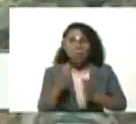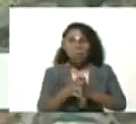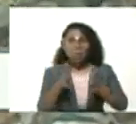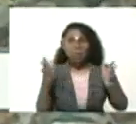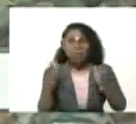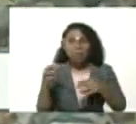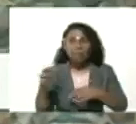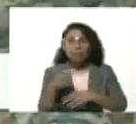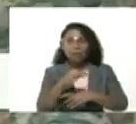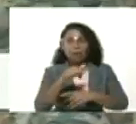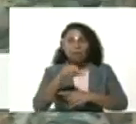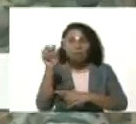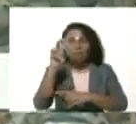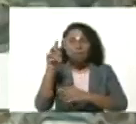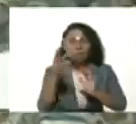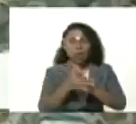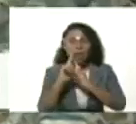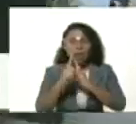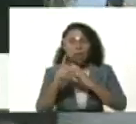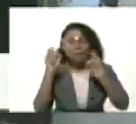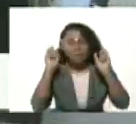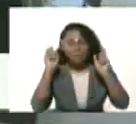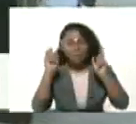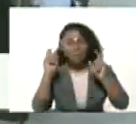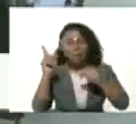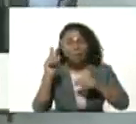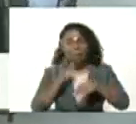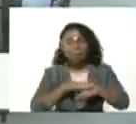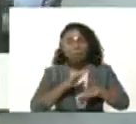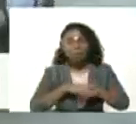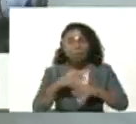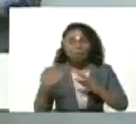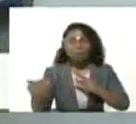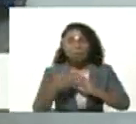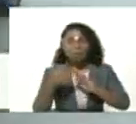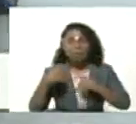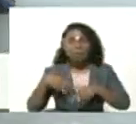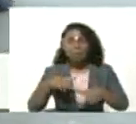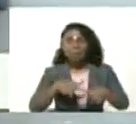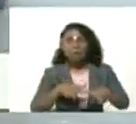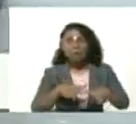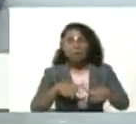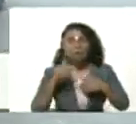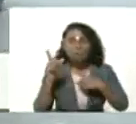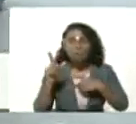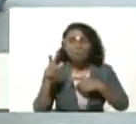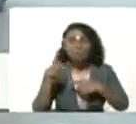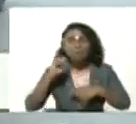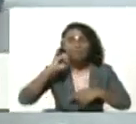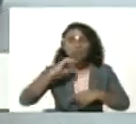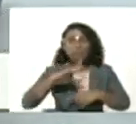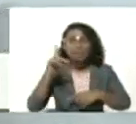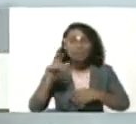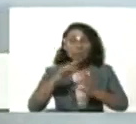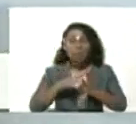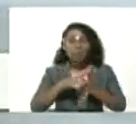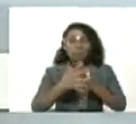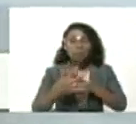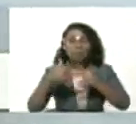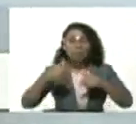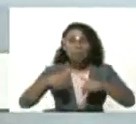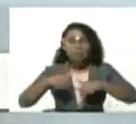de Venezuela. Y este fenómeno precisamente es el que nos afecta a esta zona. Esta zona que son históricas, estos barrios en los que estamos hoy